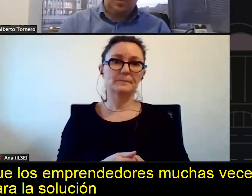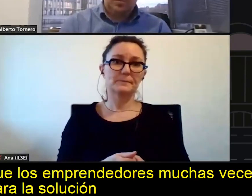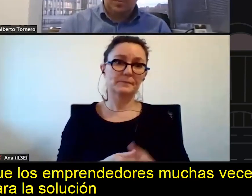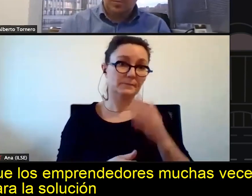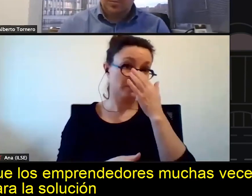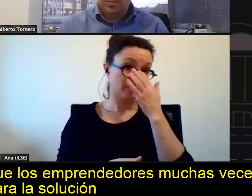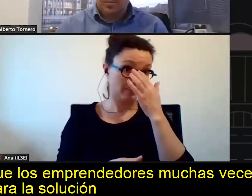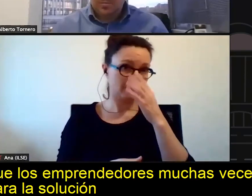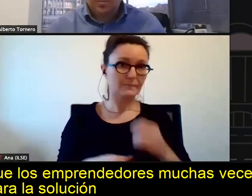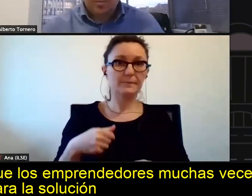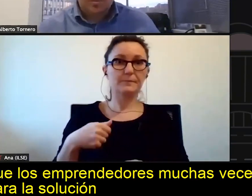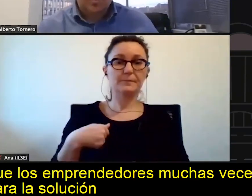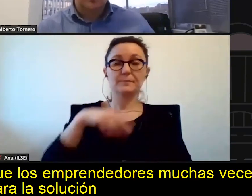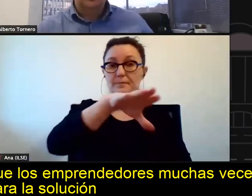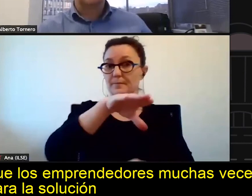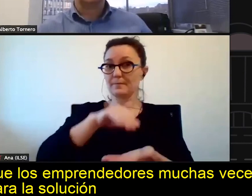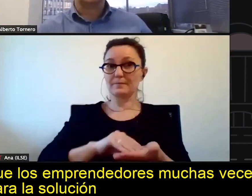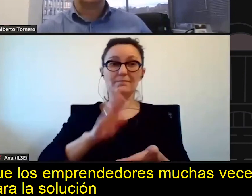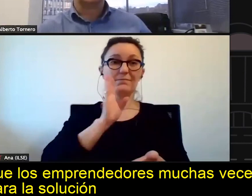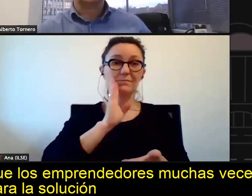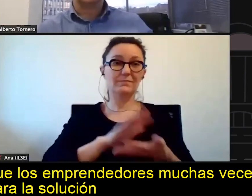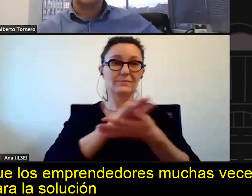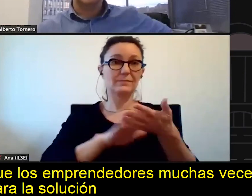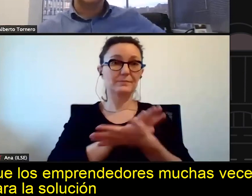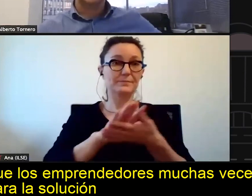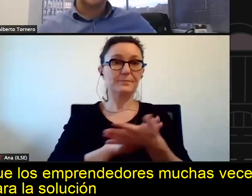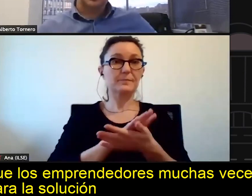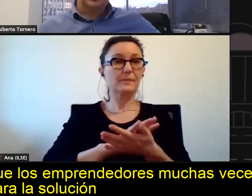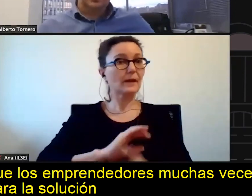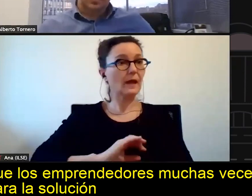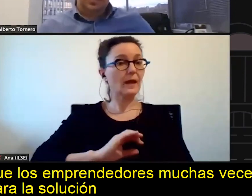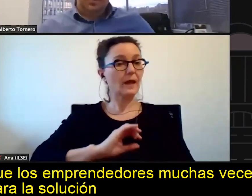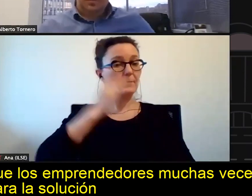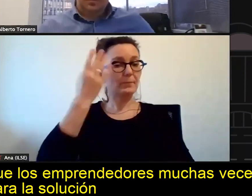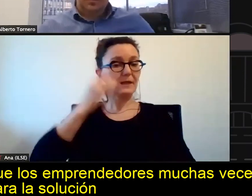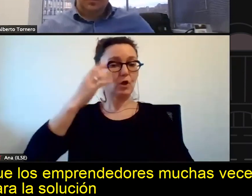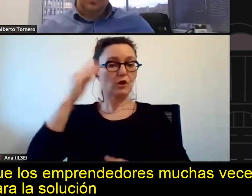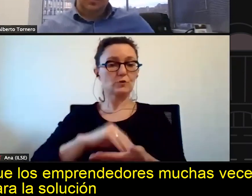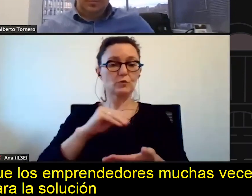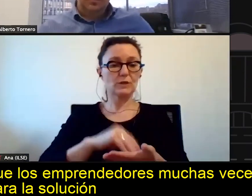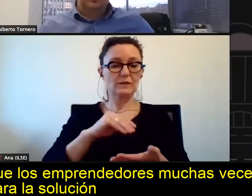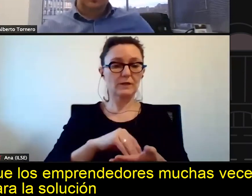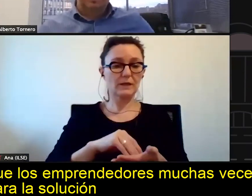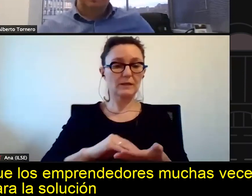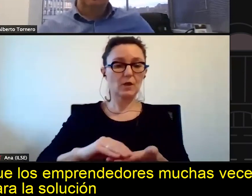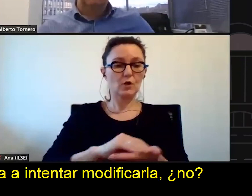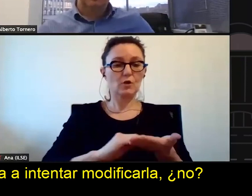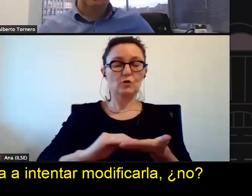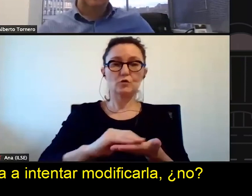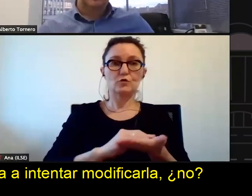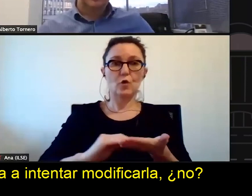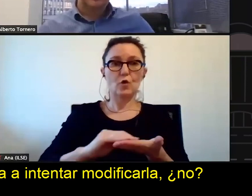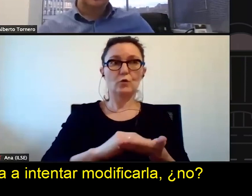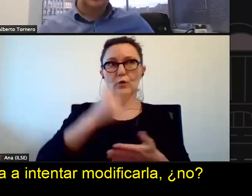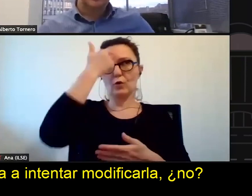Me quedo con lo que comentas de que los emprendedores muchas veces tienen muy clara la solución y, bueno, pues la